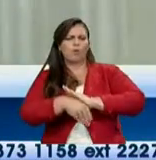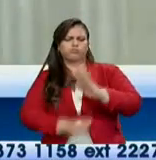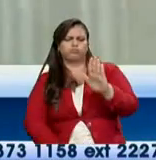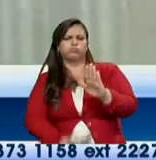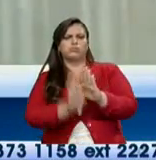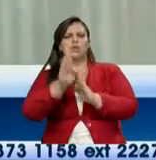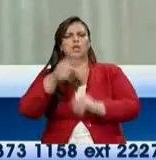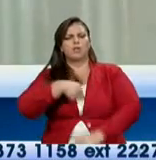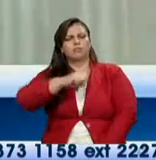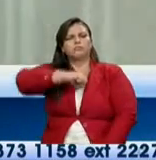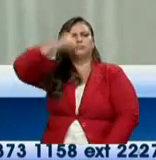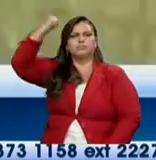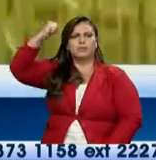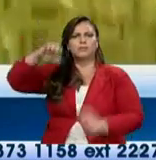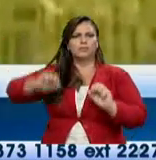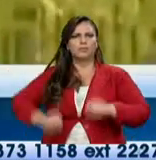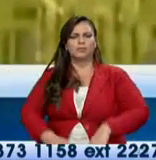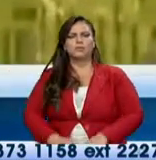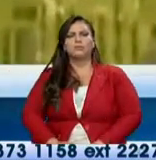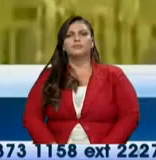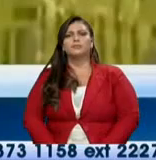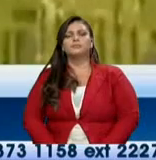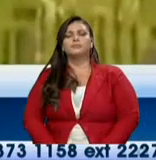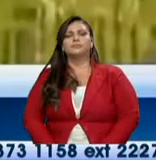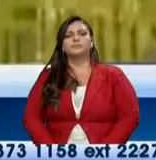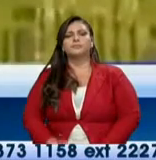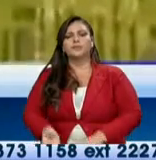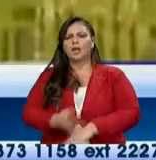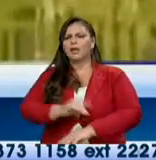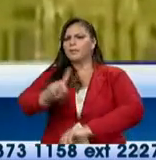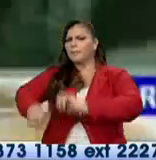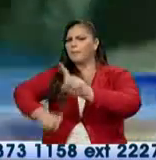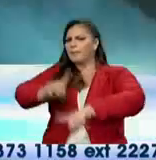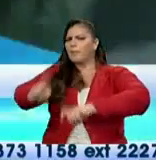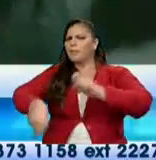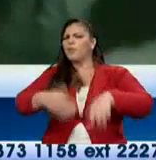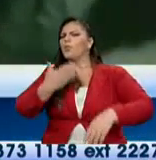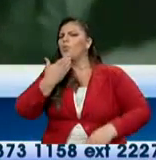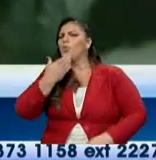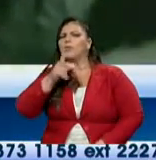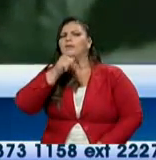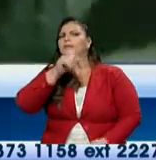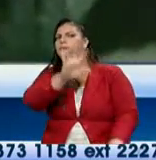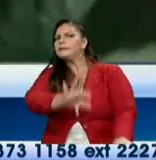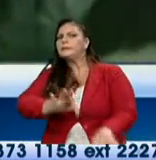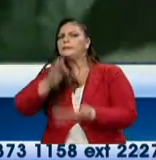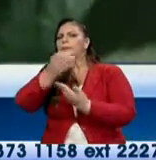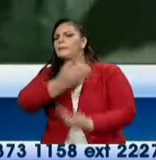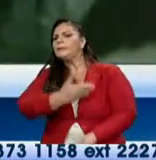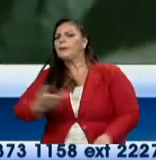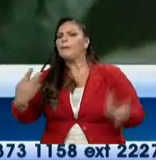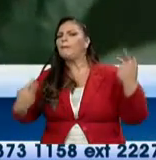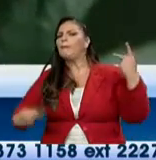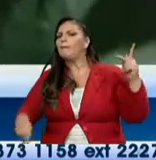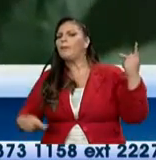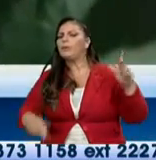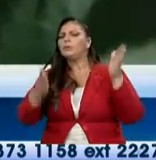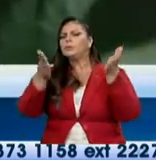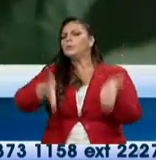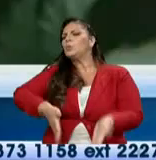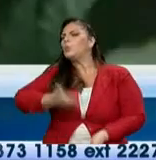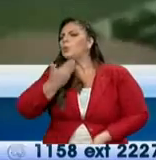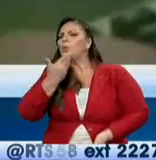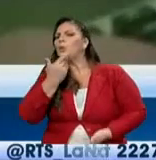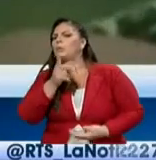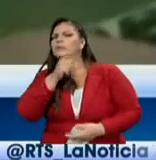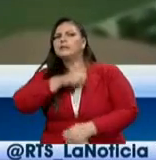oposición una muy significante ventaja, catapultada por el descontento con el desabastecimiento de los mercados, la inflación